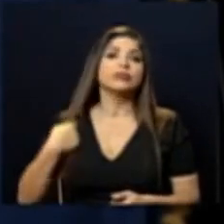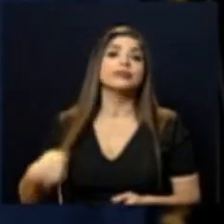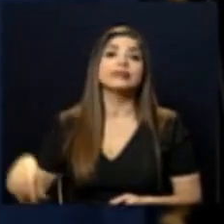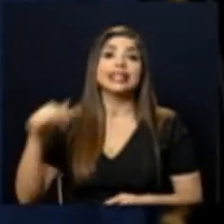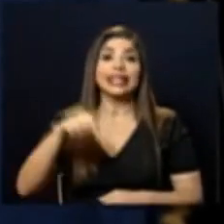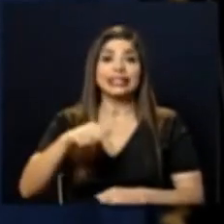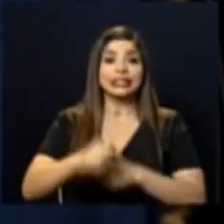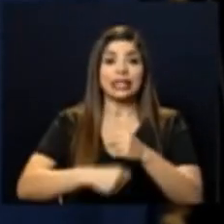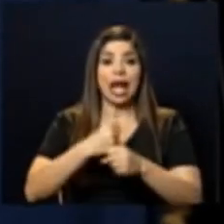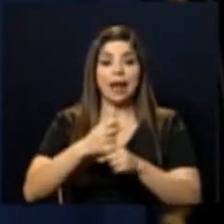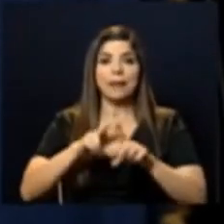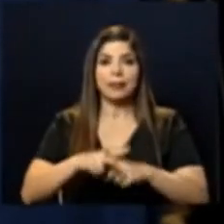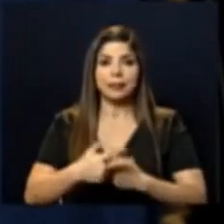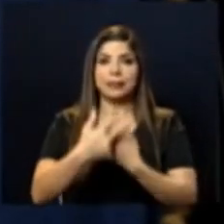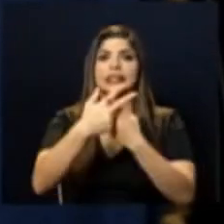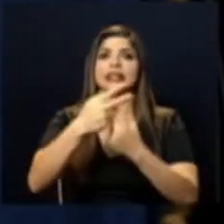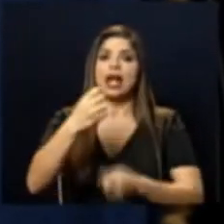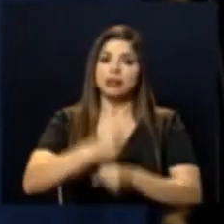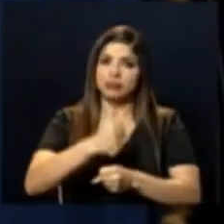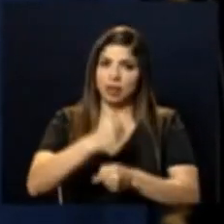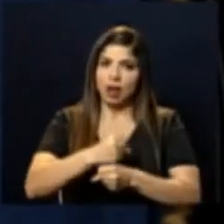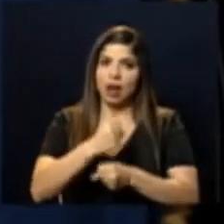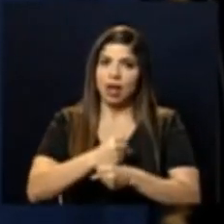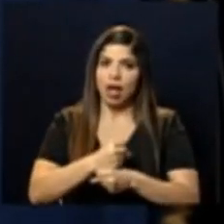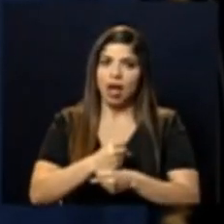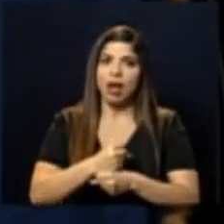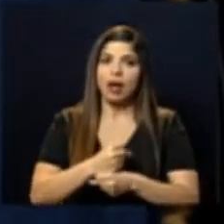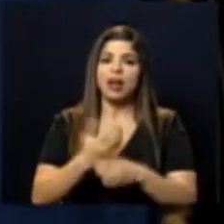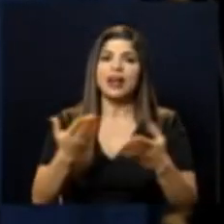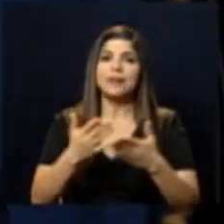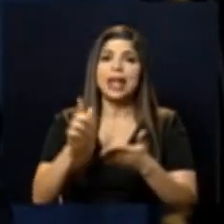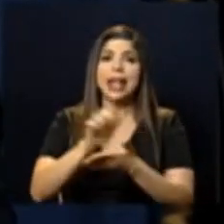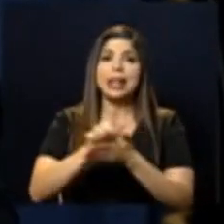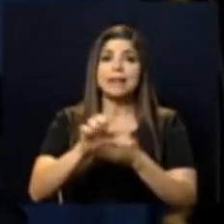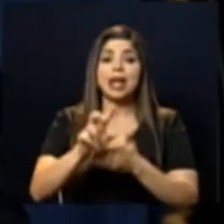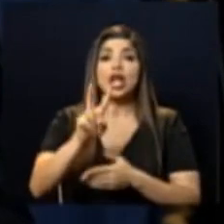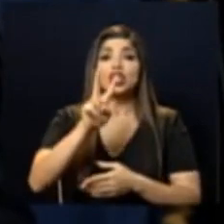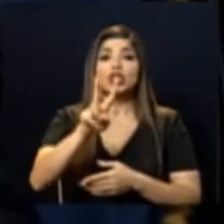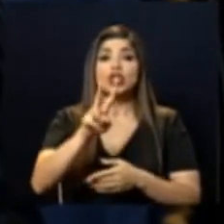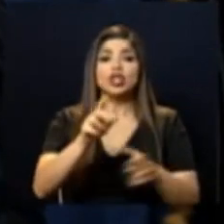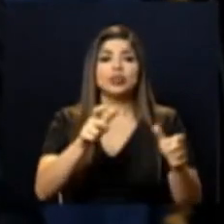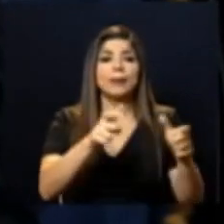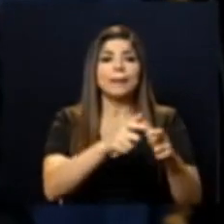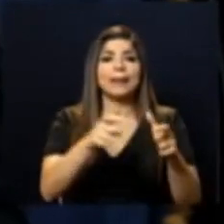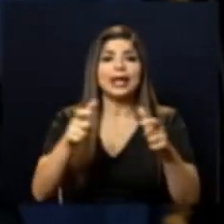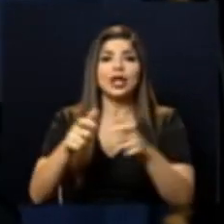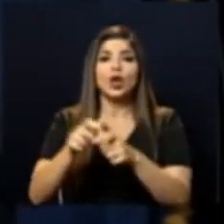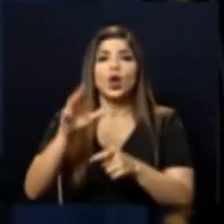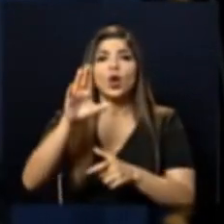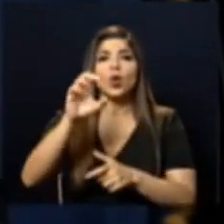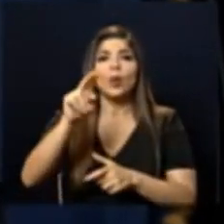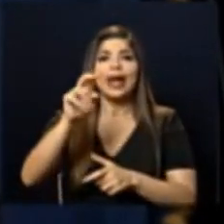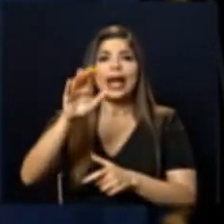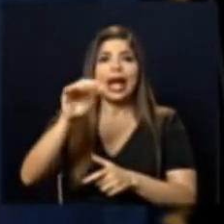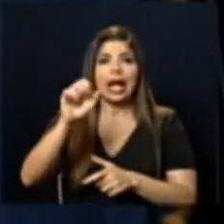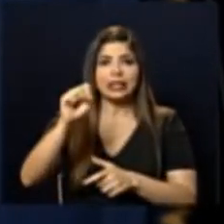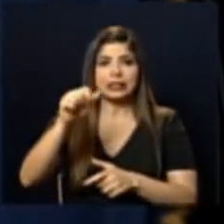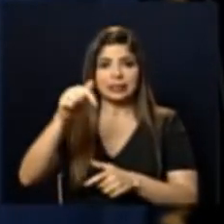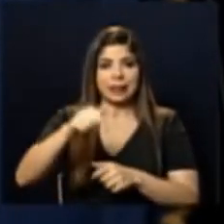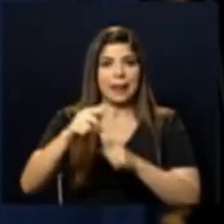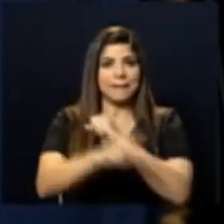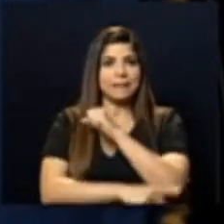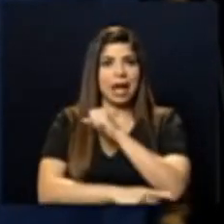Este año emprenderemos también la tarea de limpiar dos microcuencas del país. Para